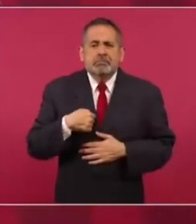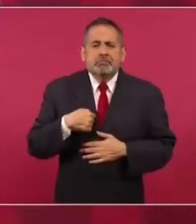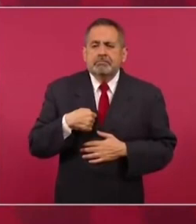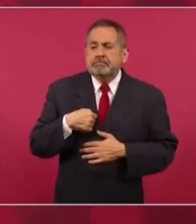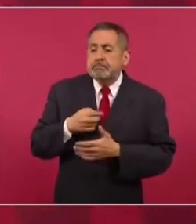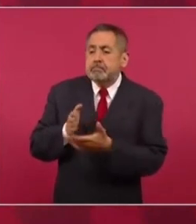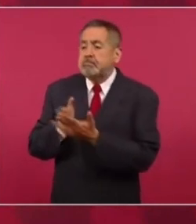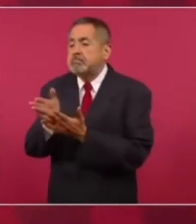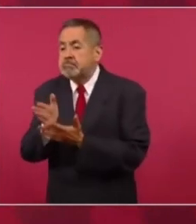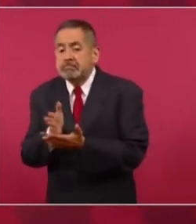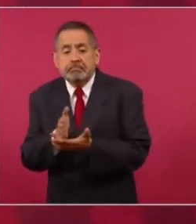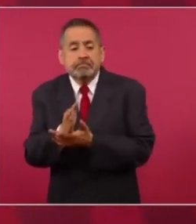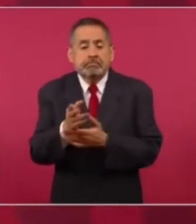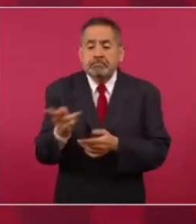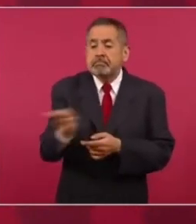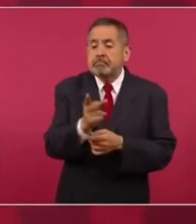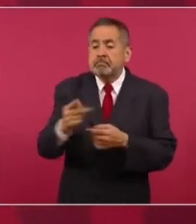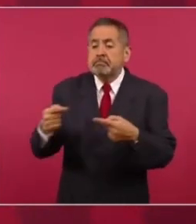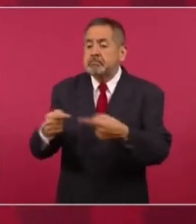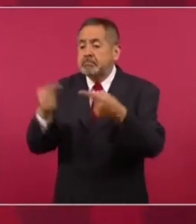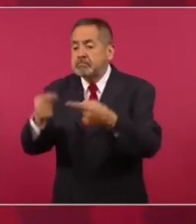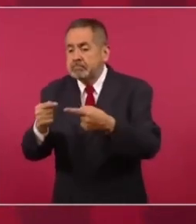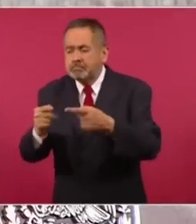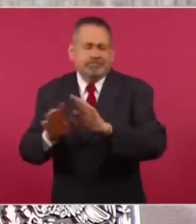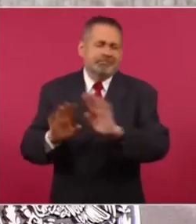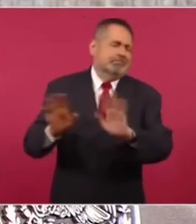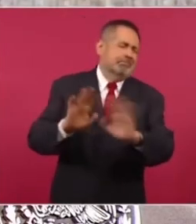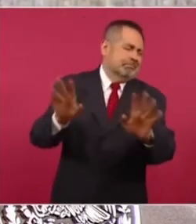a conciliar, yo opino,